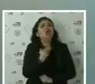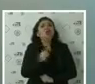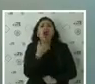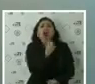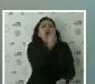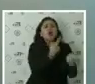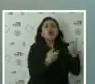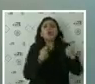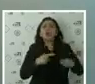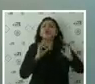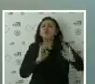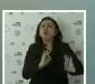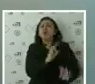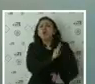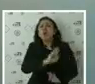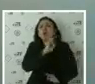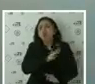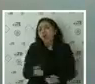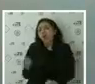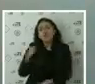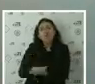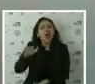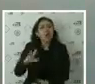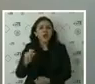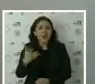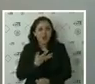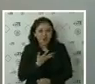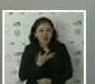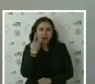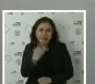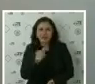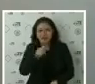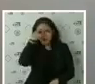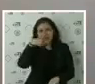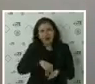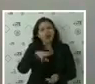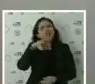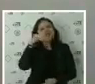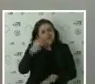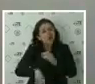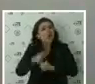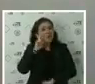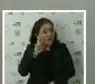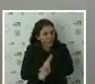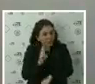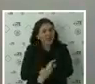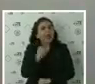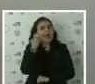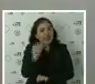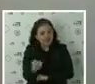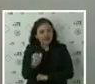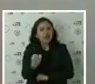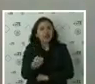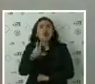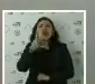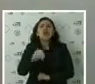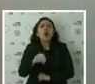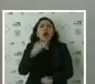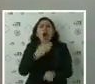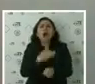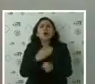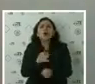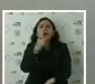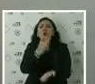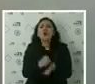que tienen pocas personas en el país. Entonces creo que es eso, no dejar de verlo, que no se quede simplemente